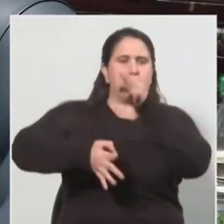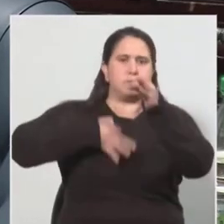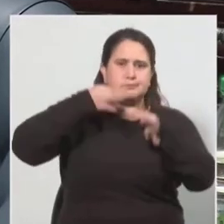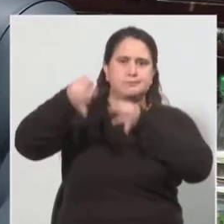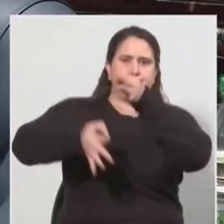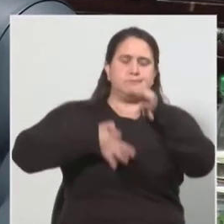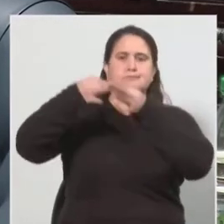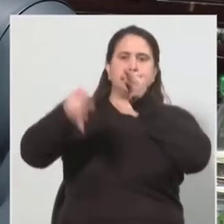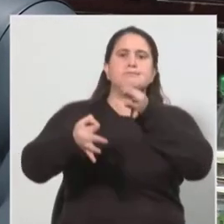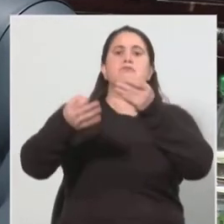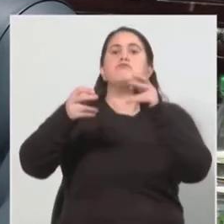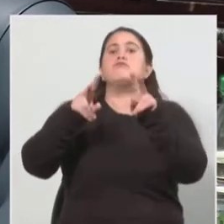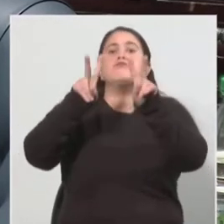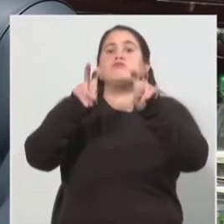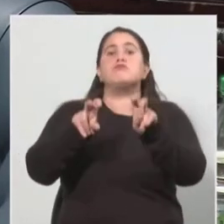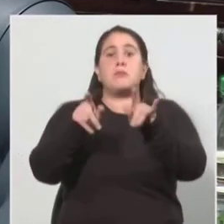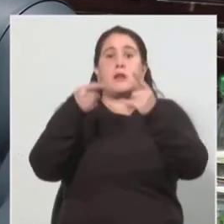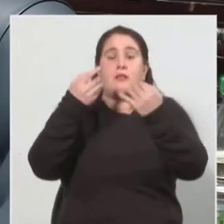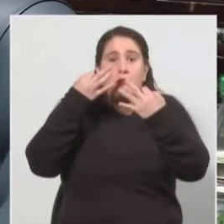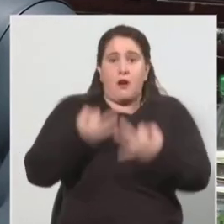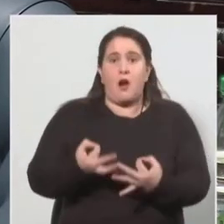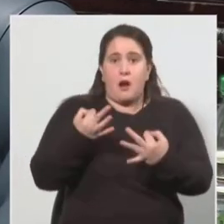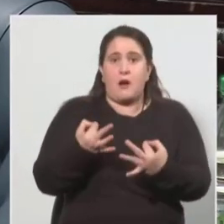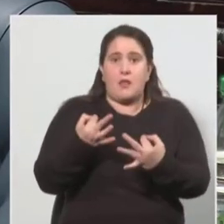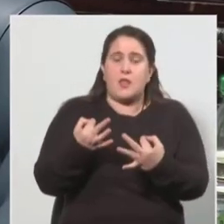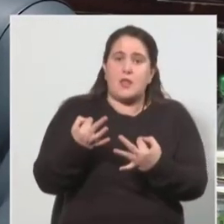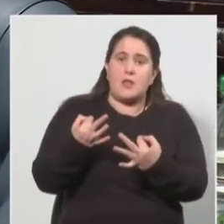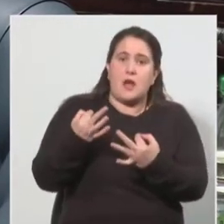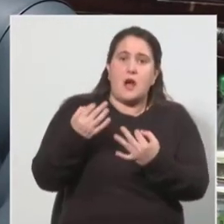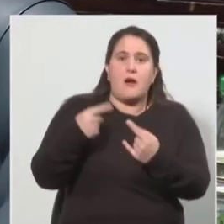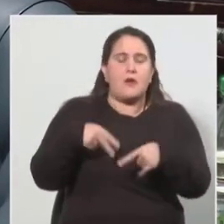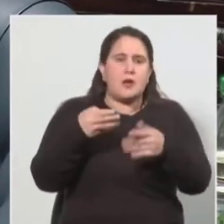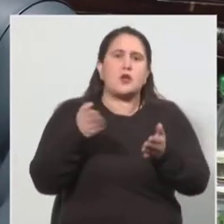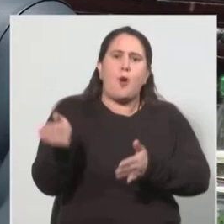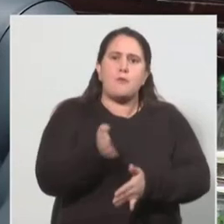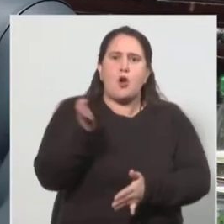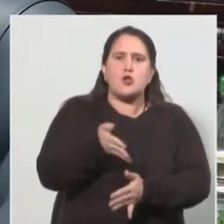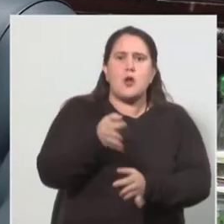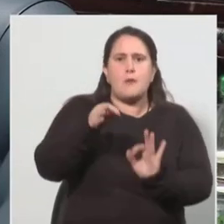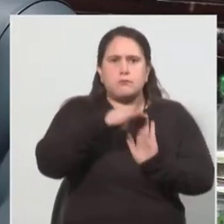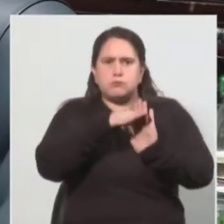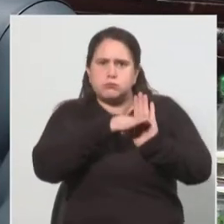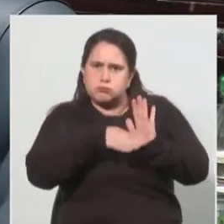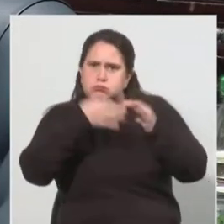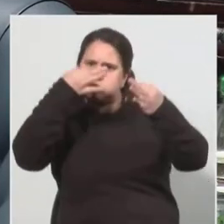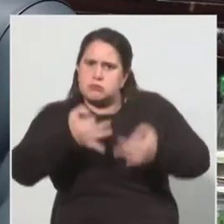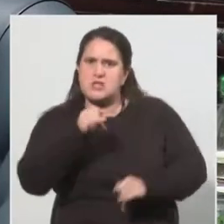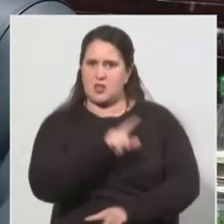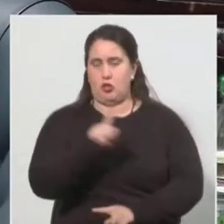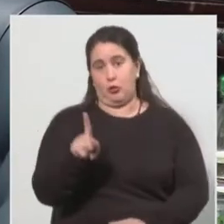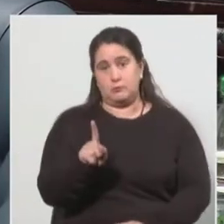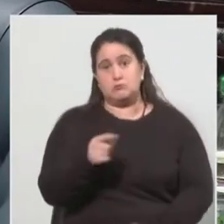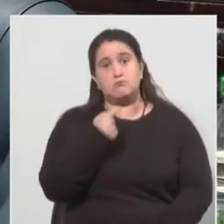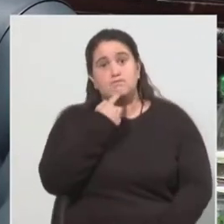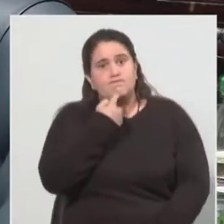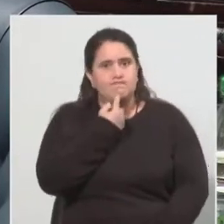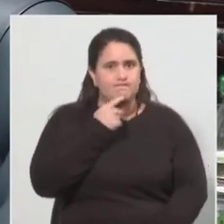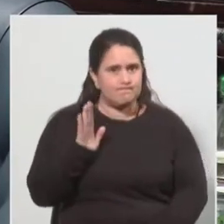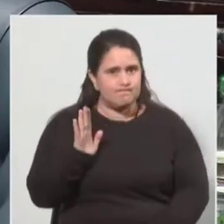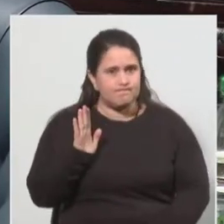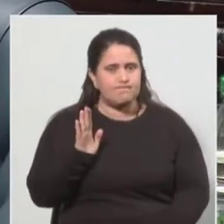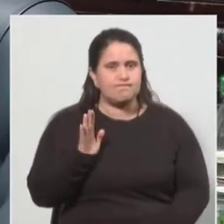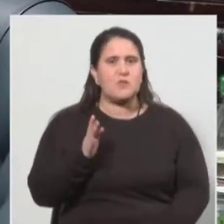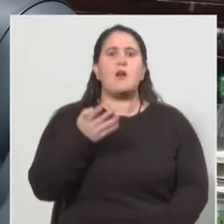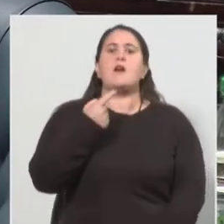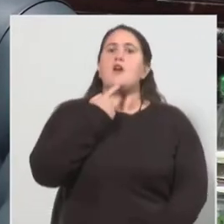adelante acerca de si realmente se siguió el procedimiento adecuado. Dudas que